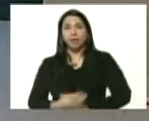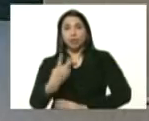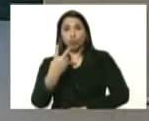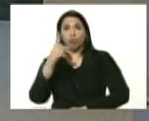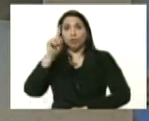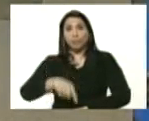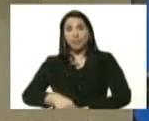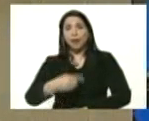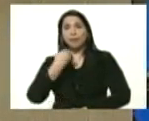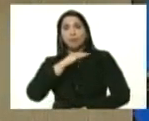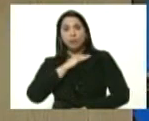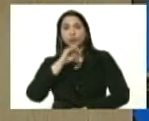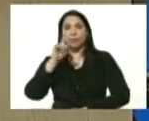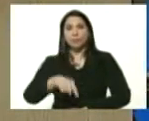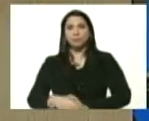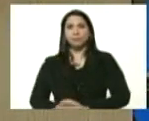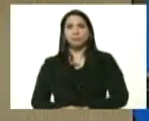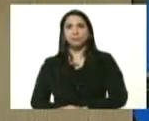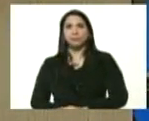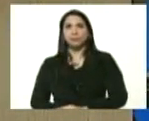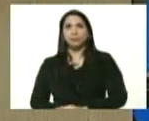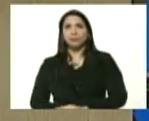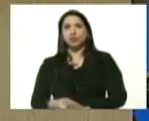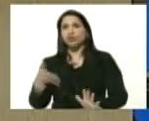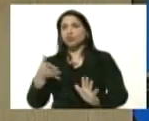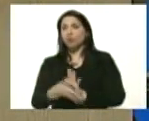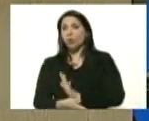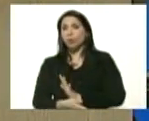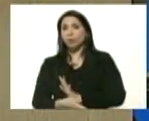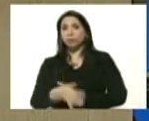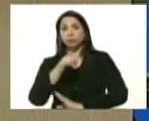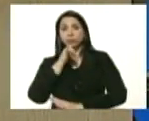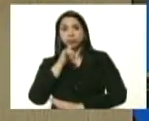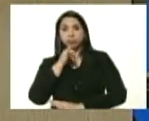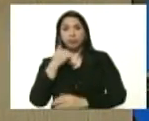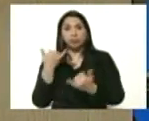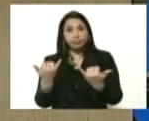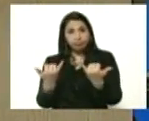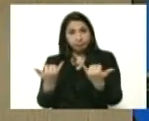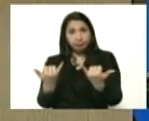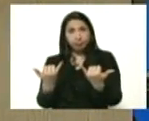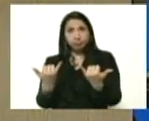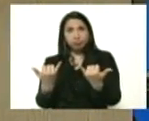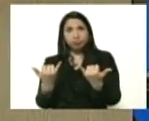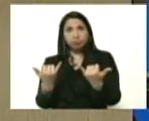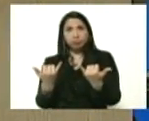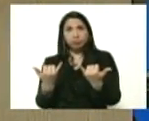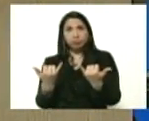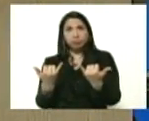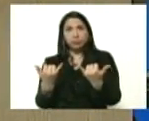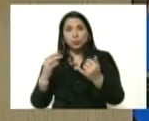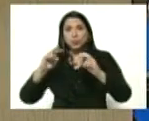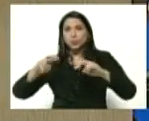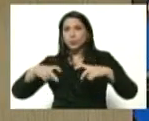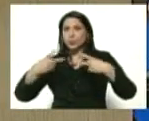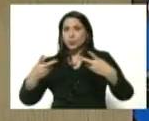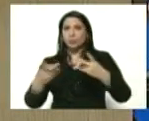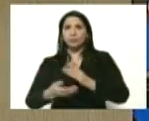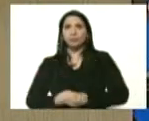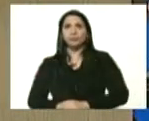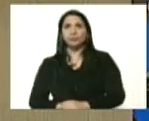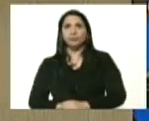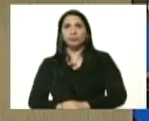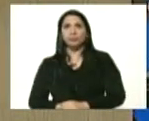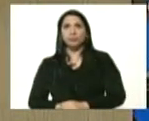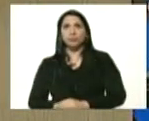también. Así que, en cuanto a las novedades, a partir de este momento se modifica ligeramente, levemente,